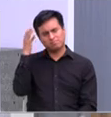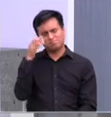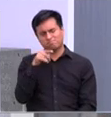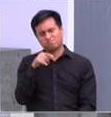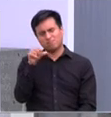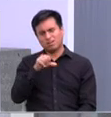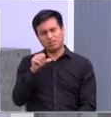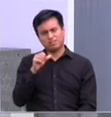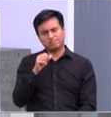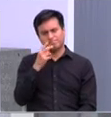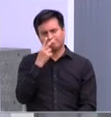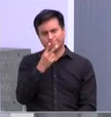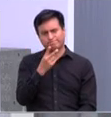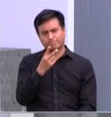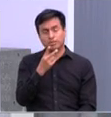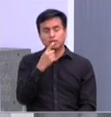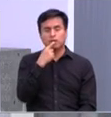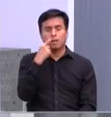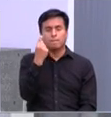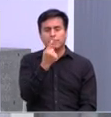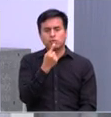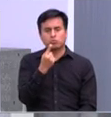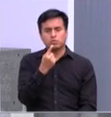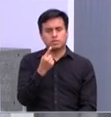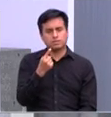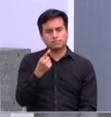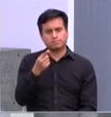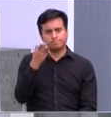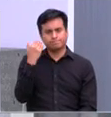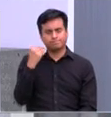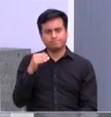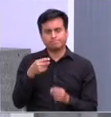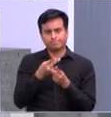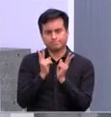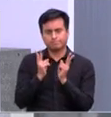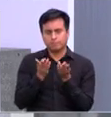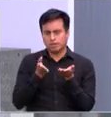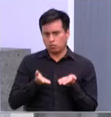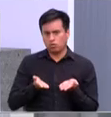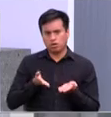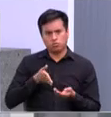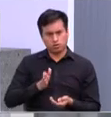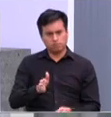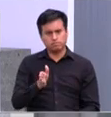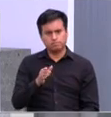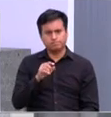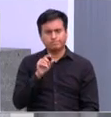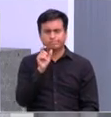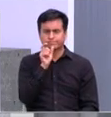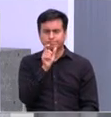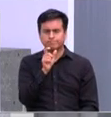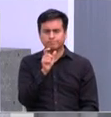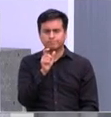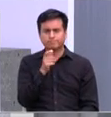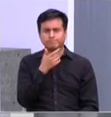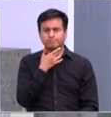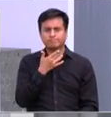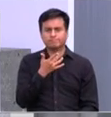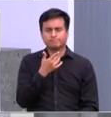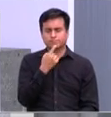mala que la pregunta por entonces en boga y aún ahora es aquella de